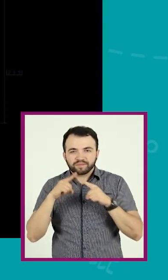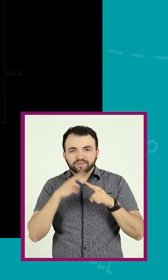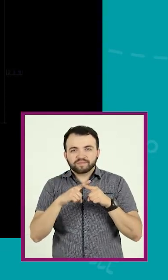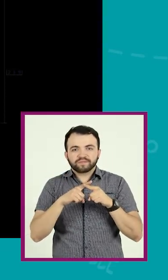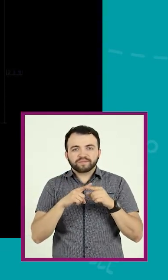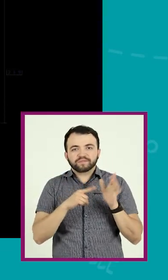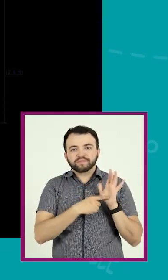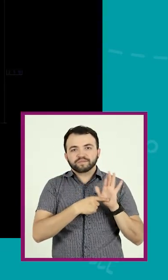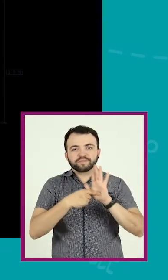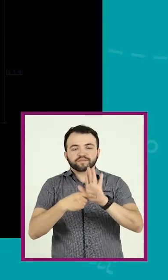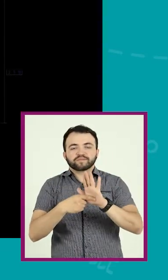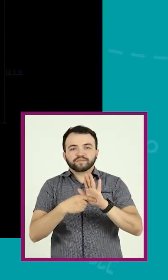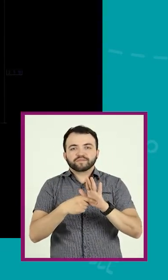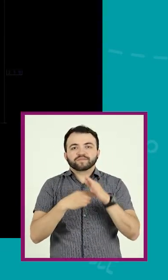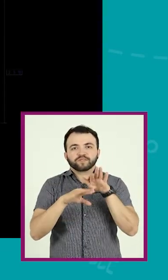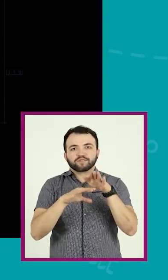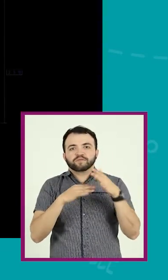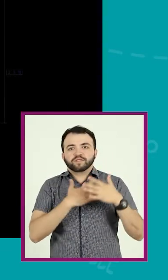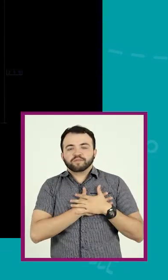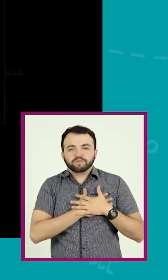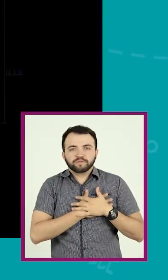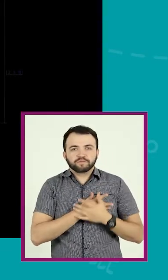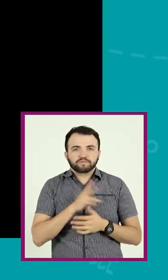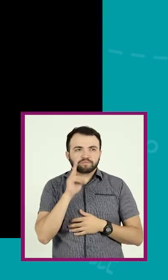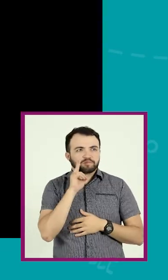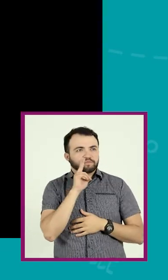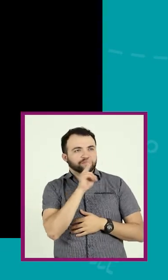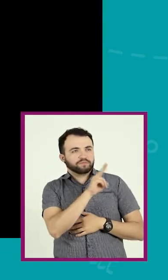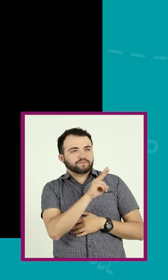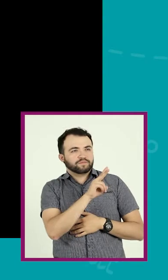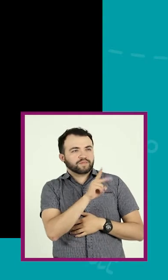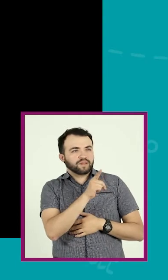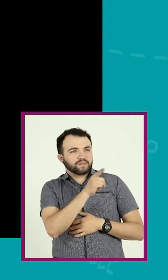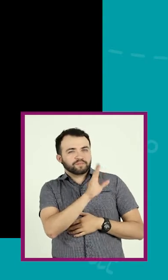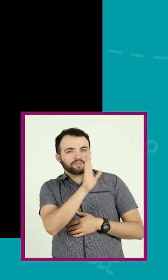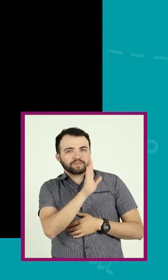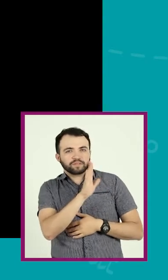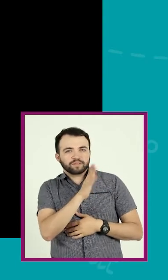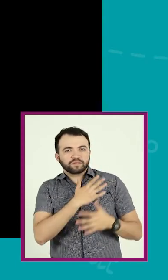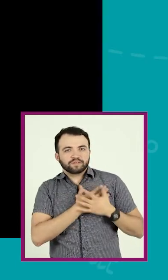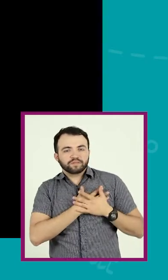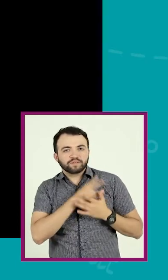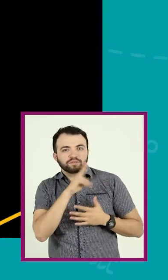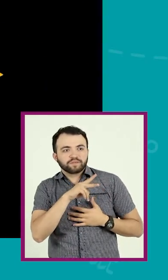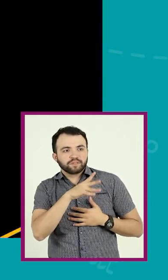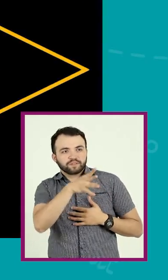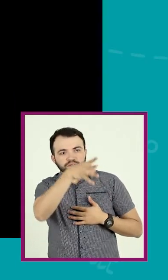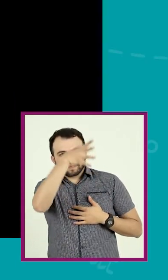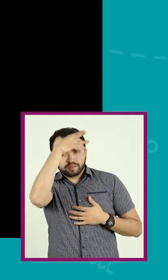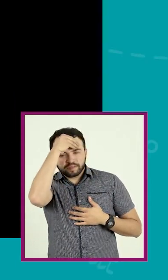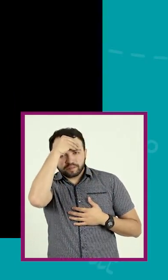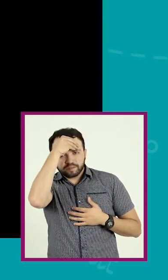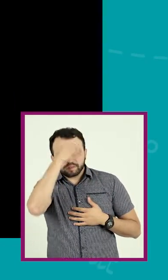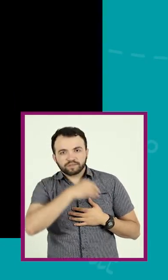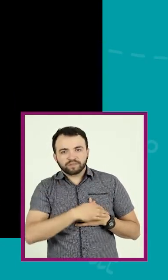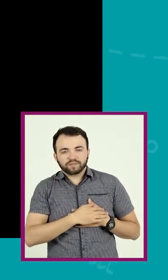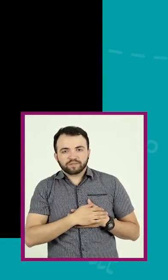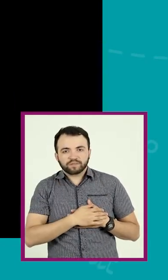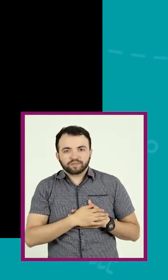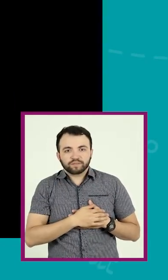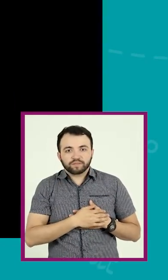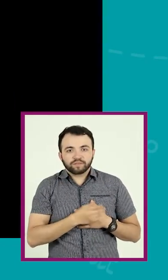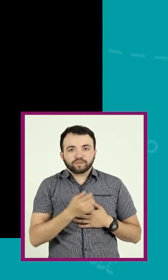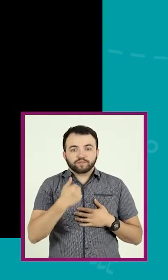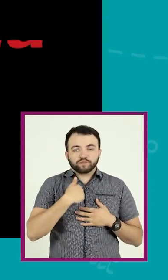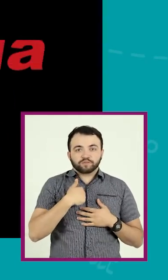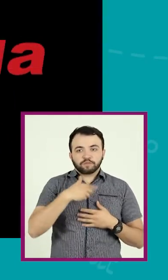publicidad, videos y redes sociales. La gente joven aprende a amar, es decir,